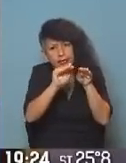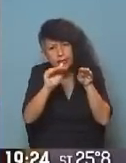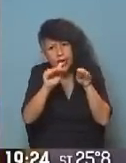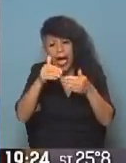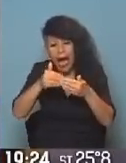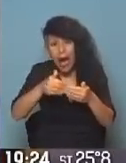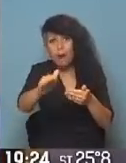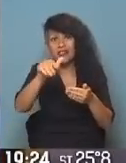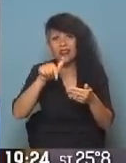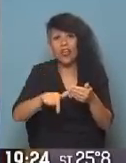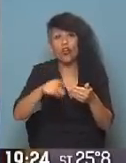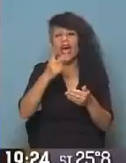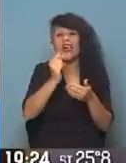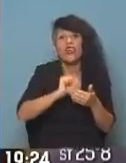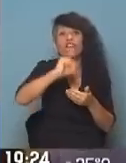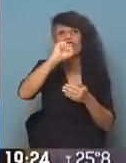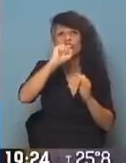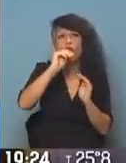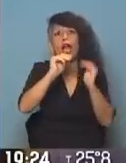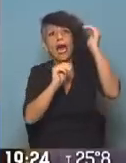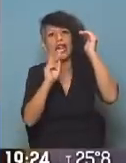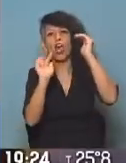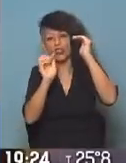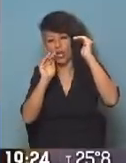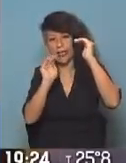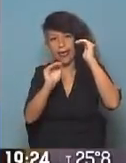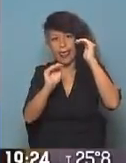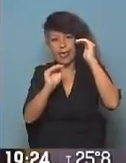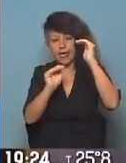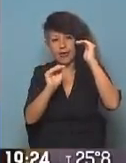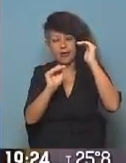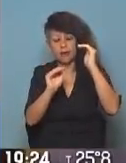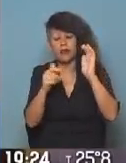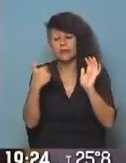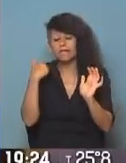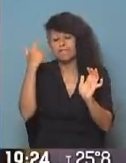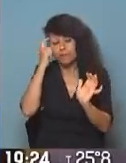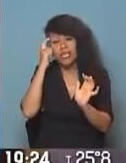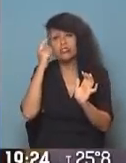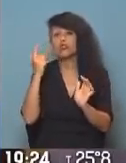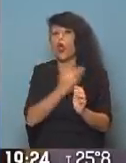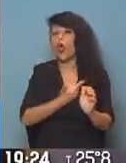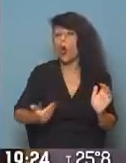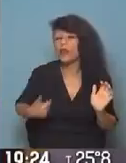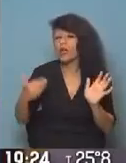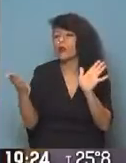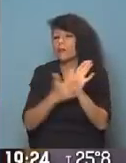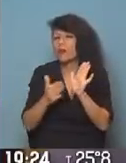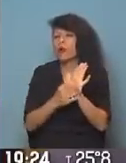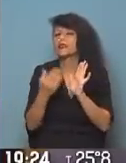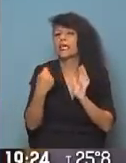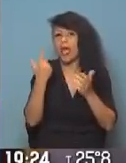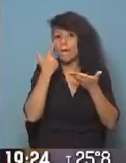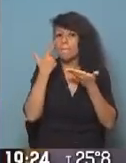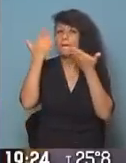inflación le gané al dólar me parece que la apuesta del gobierno en el año electoral es mostrar una recuperación del